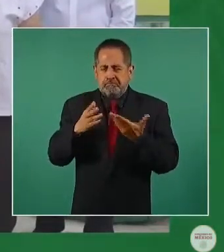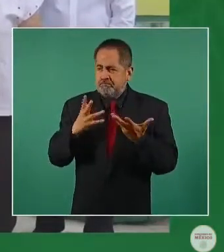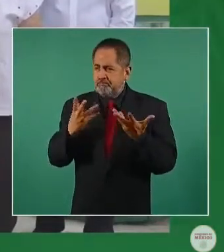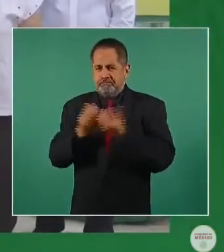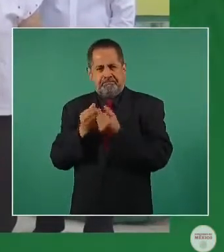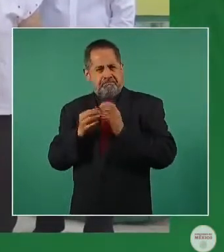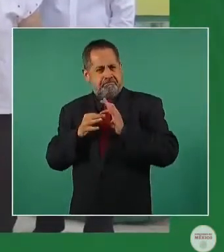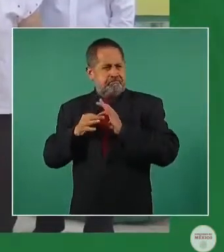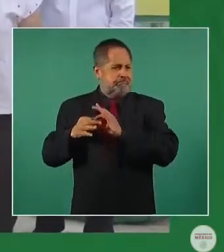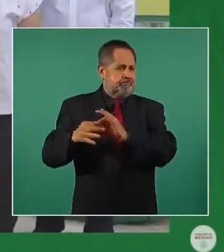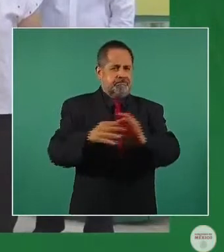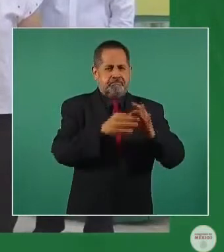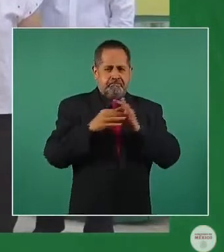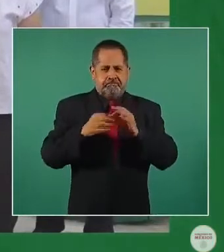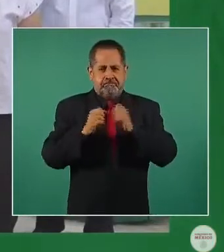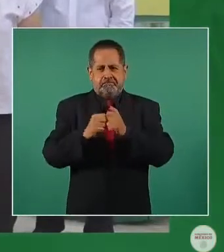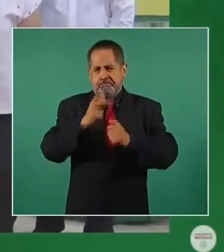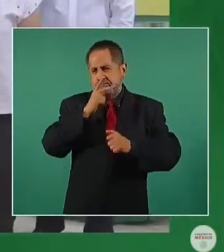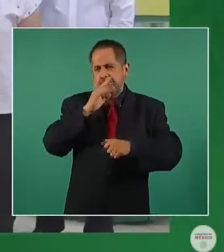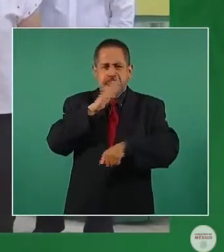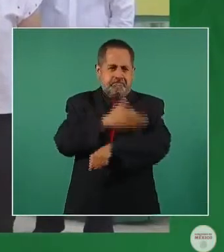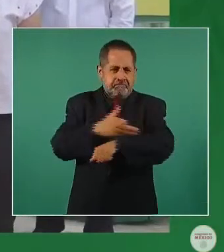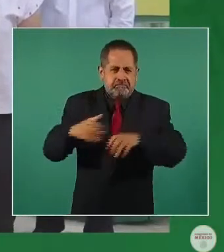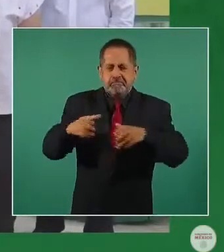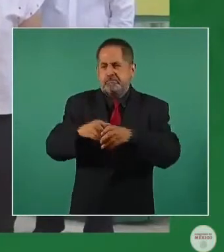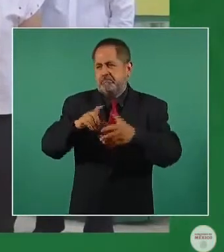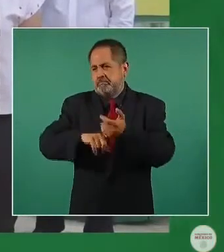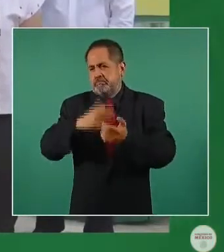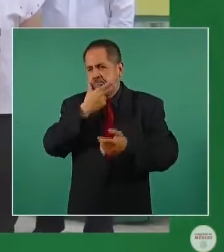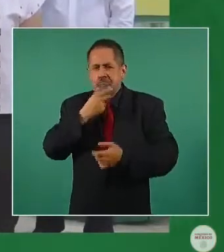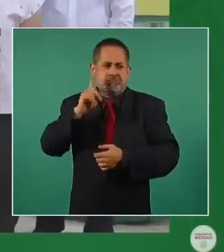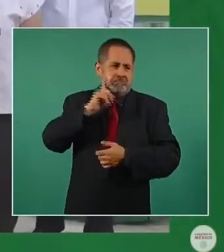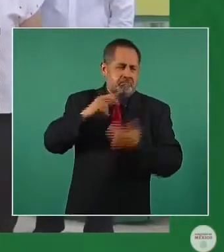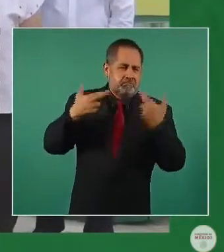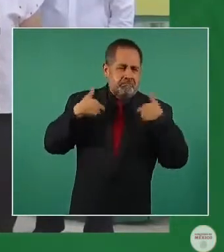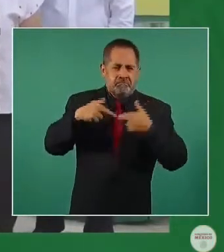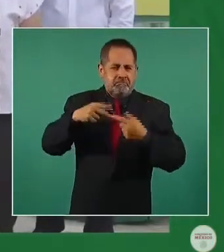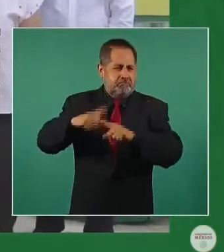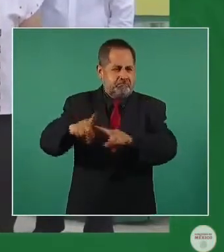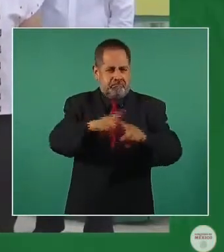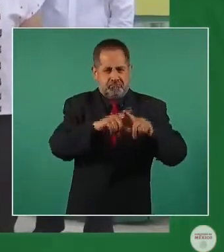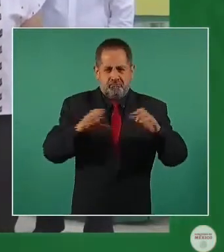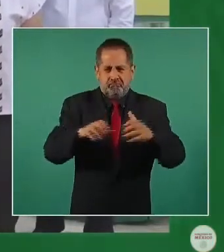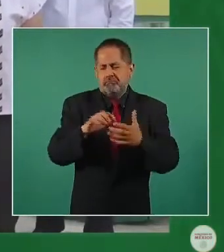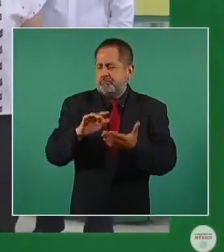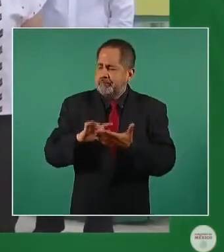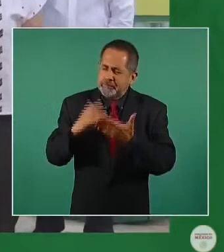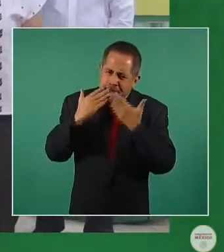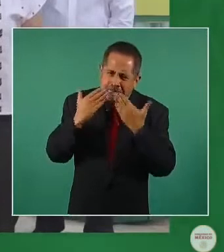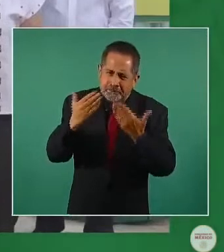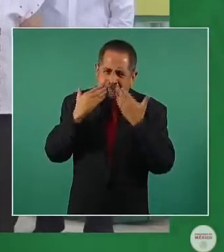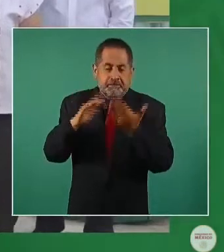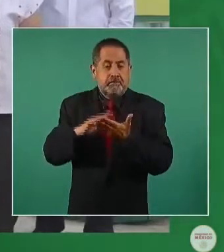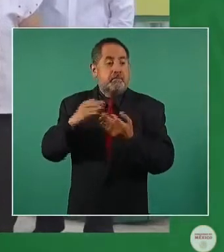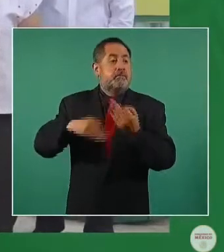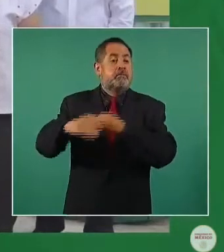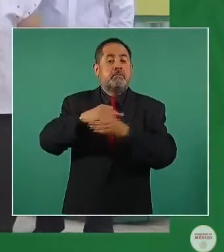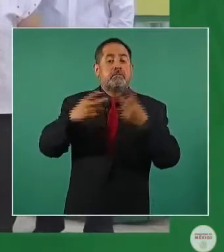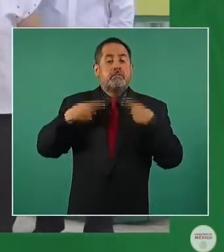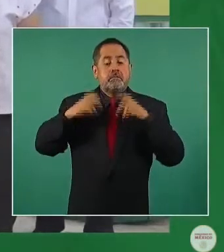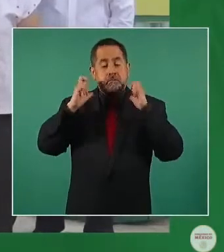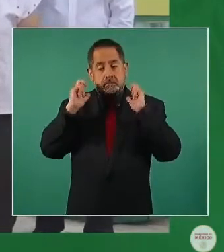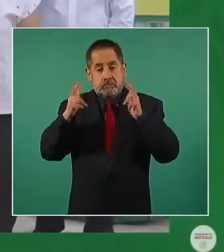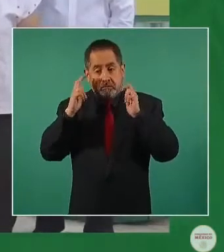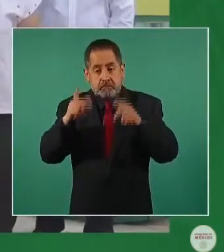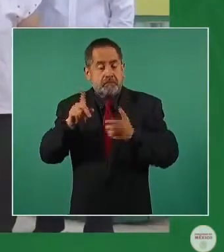con los padres de familia, las maestras, los maestros, los alumnos. Agradecemos a toda la sociedad chiapaneca y a